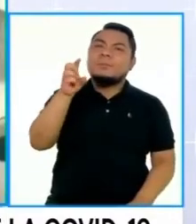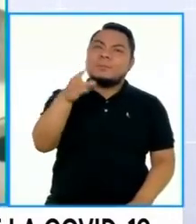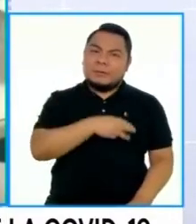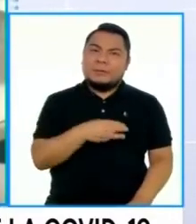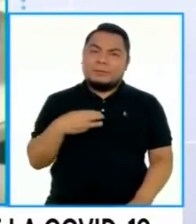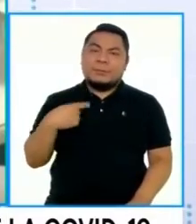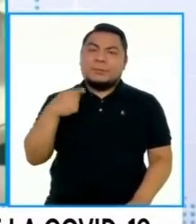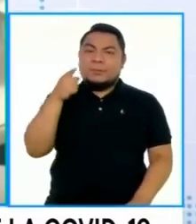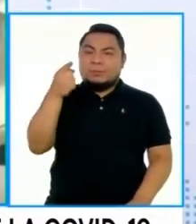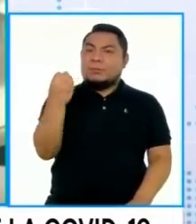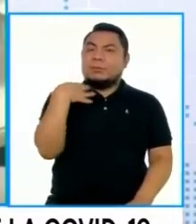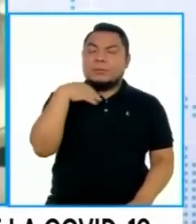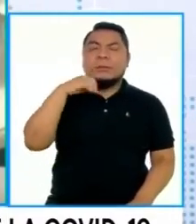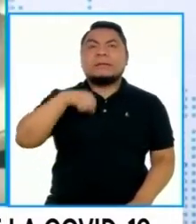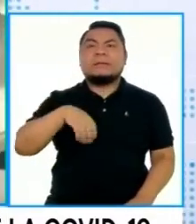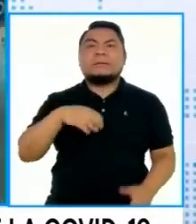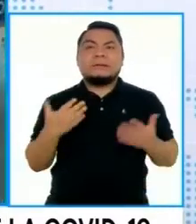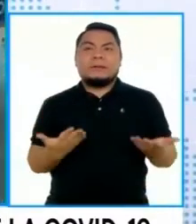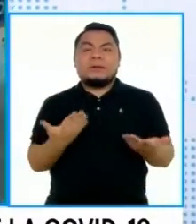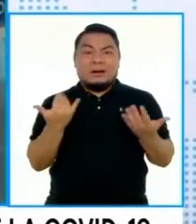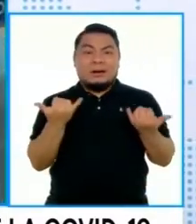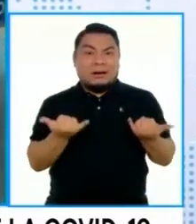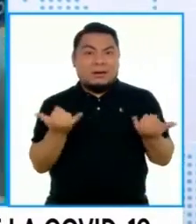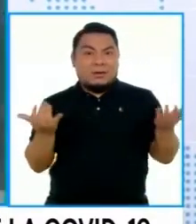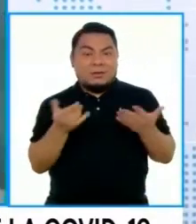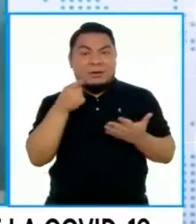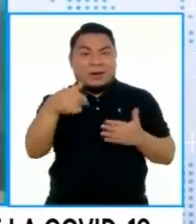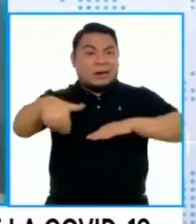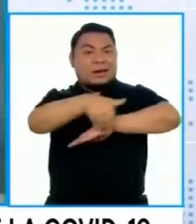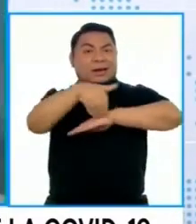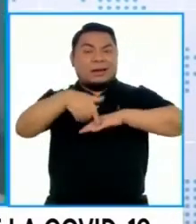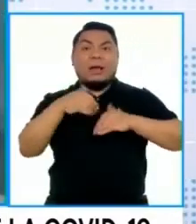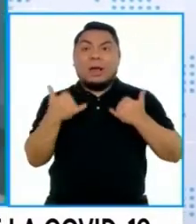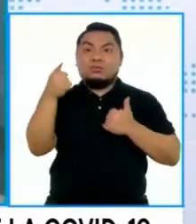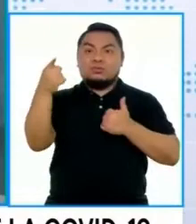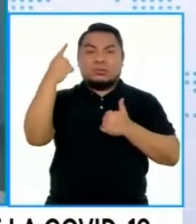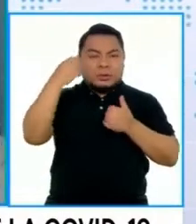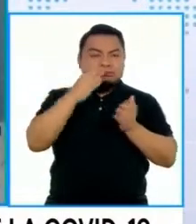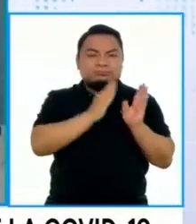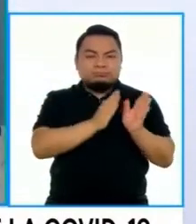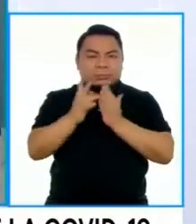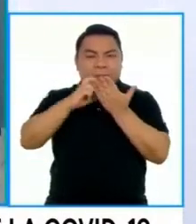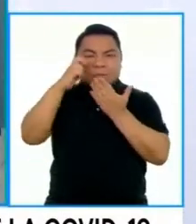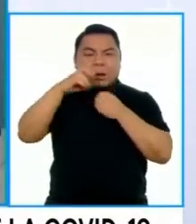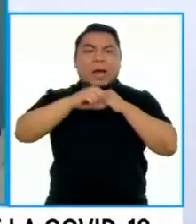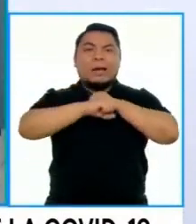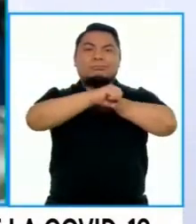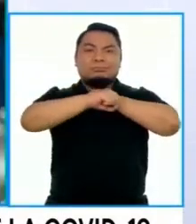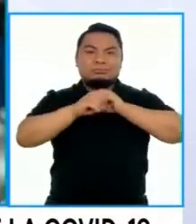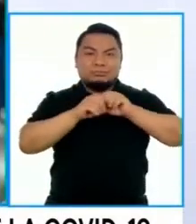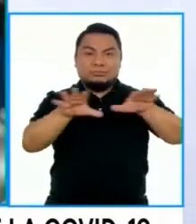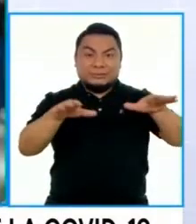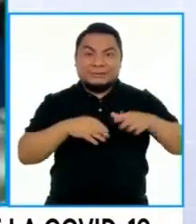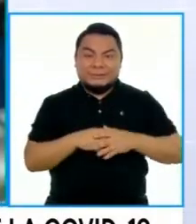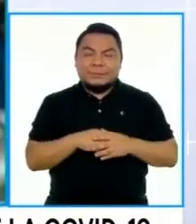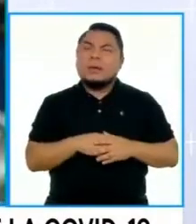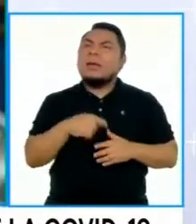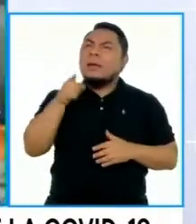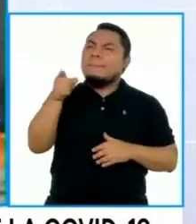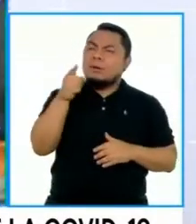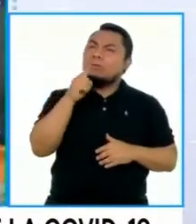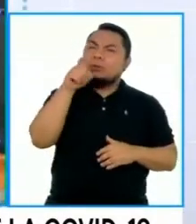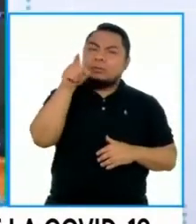ha mencionado lo que está sucediendo en las calles y la campaña que se va a realizar, si bien esta cepa, como usted bien lo